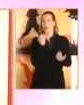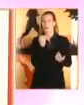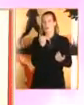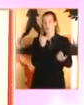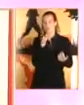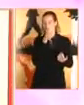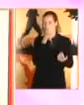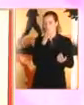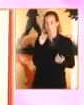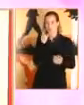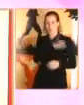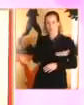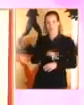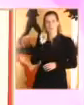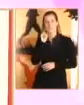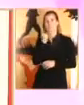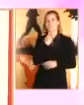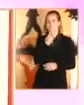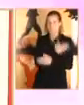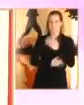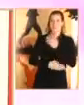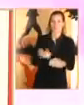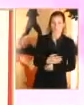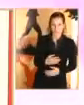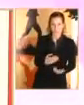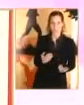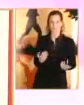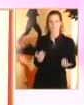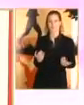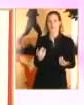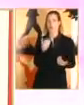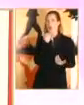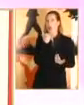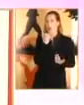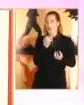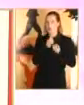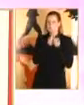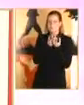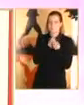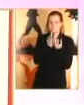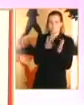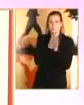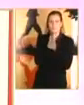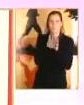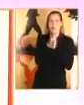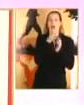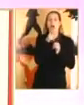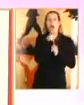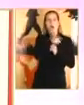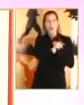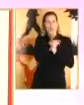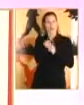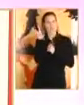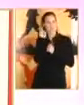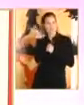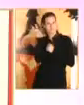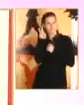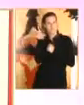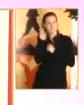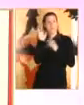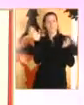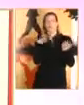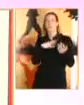deficiencia. Y muy difícil de explicar, porque hay muchos momentos, ahora mismo él nos oye, pero tenemos momentos en